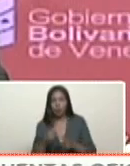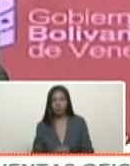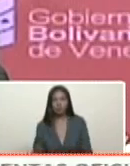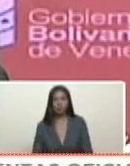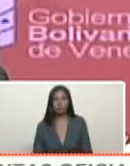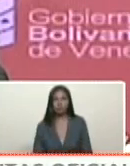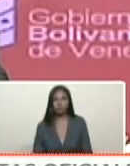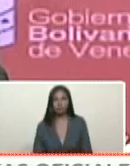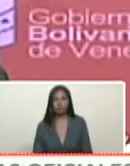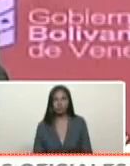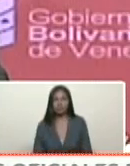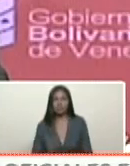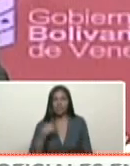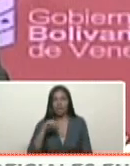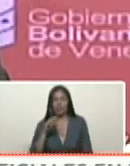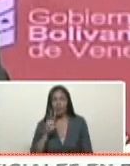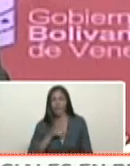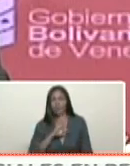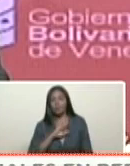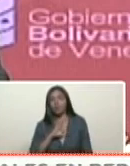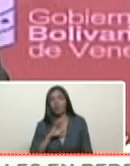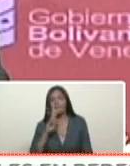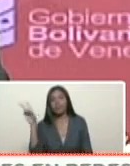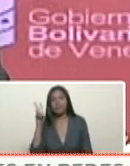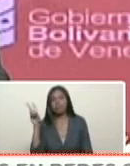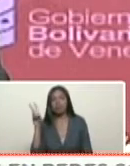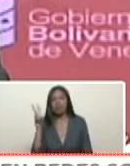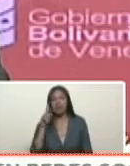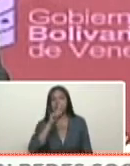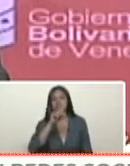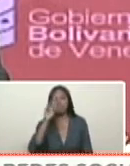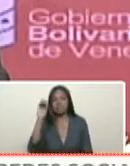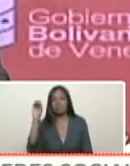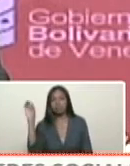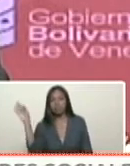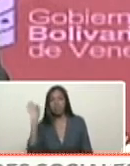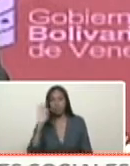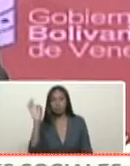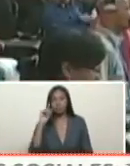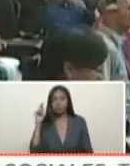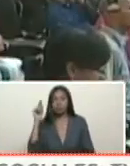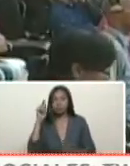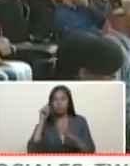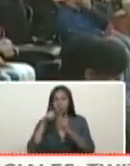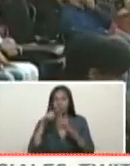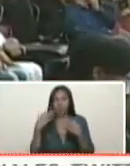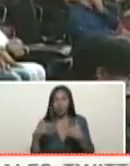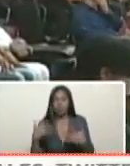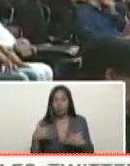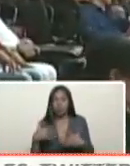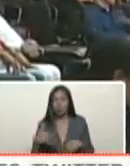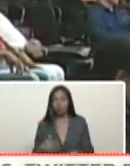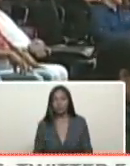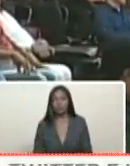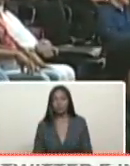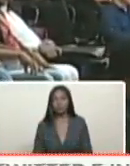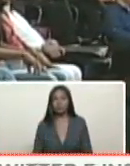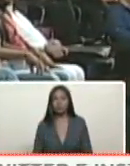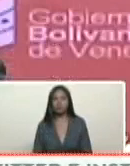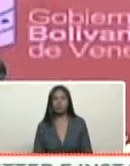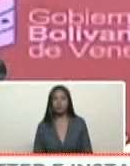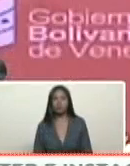Cuando tengamos Venezuela 100%. Ese es un gran reto. Ese es un gran reto.